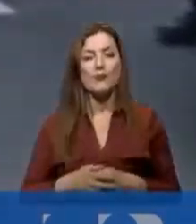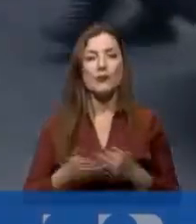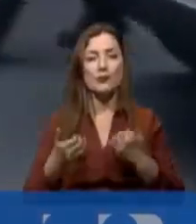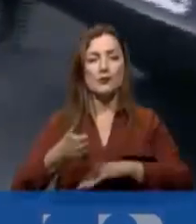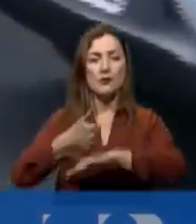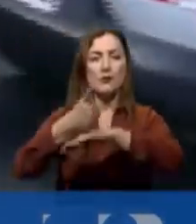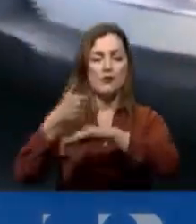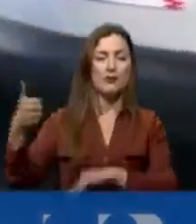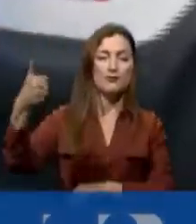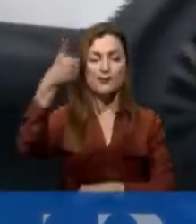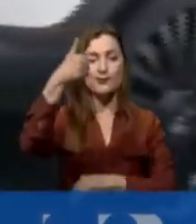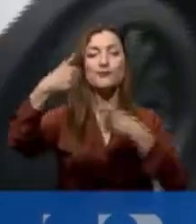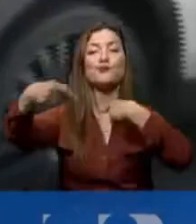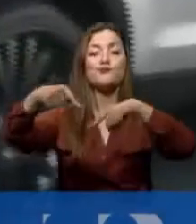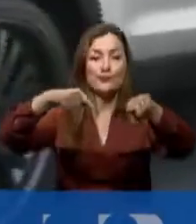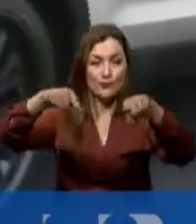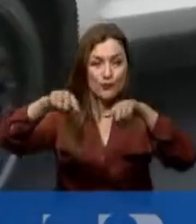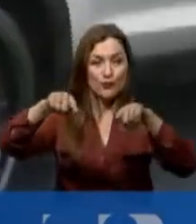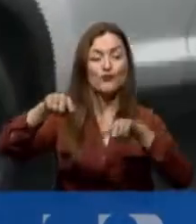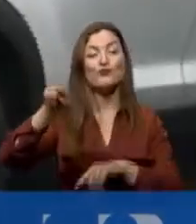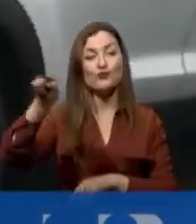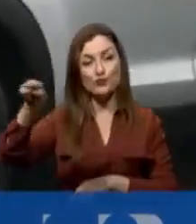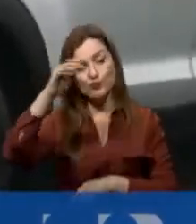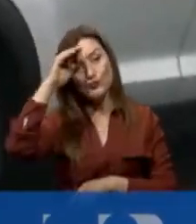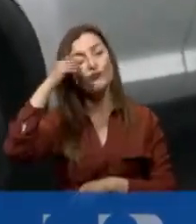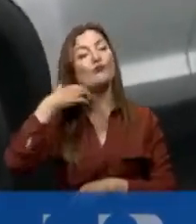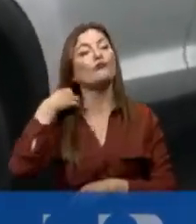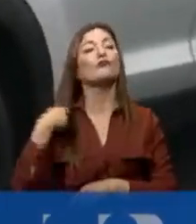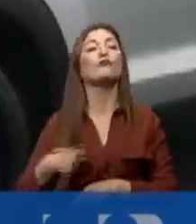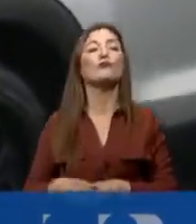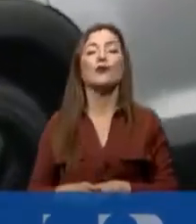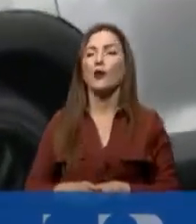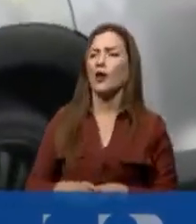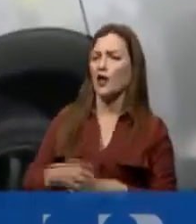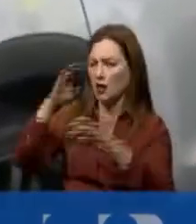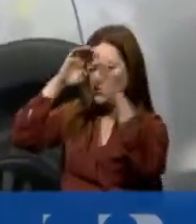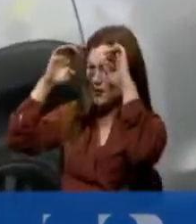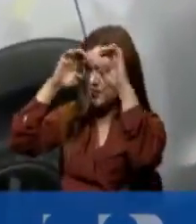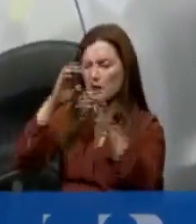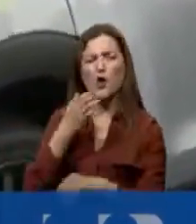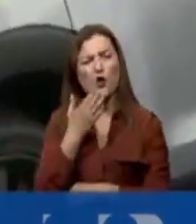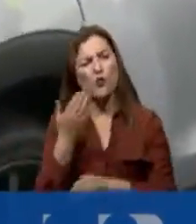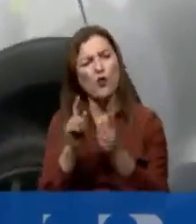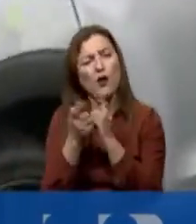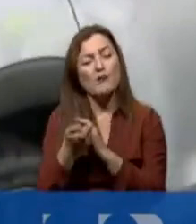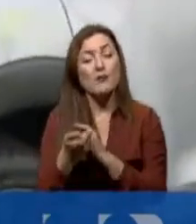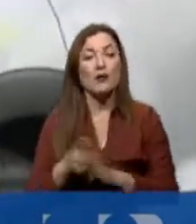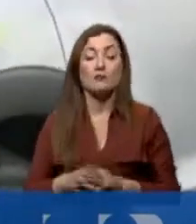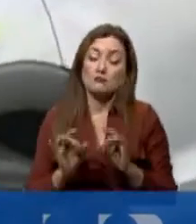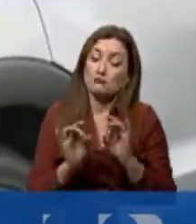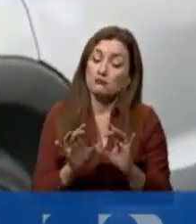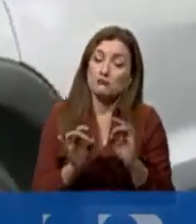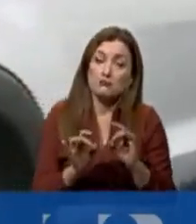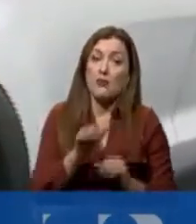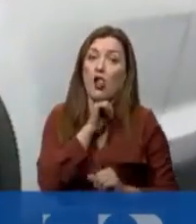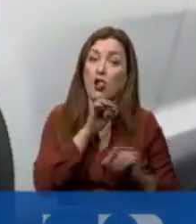Vázquez, que es el jefe del dispositivo de acá, para que nos cuente, Teniente, cómo van a cambiar las estrategias ahora. Afortunadamente se han logrado reducir